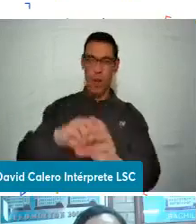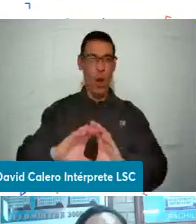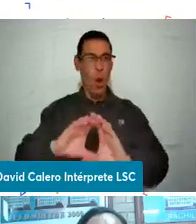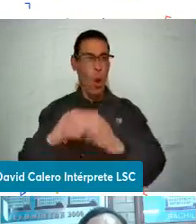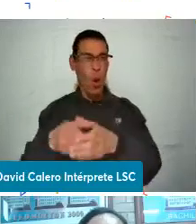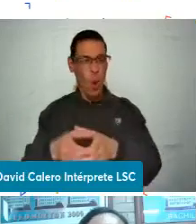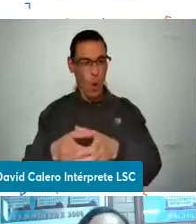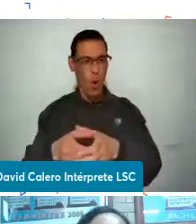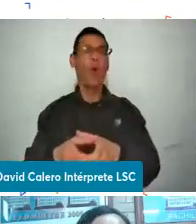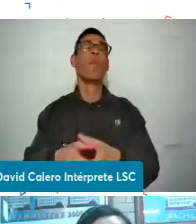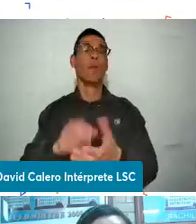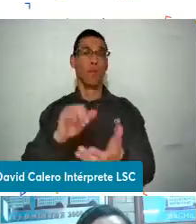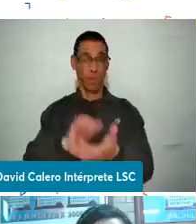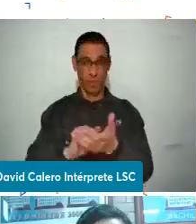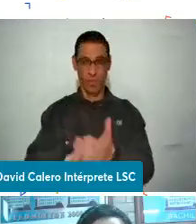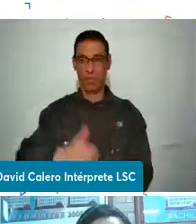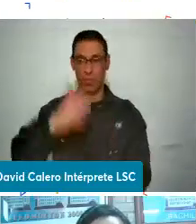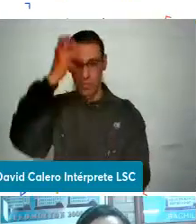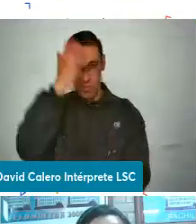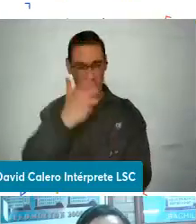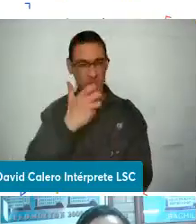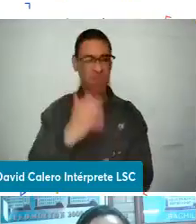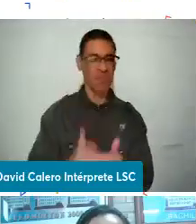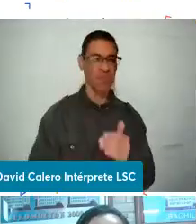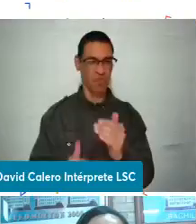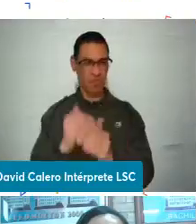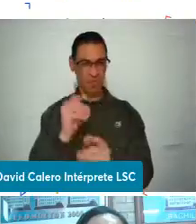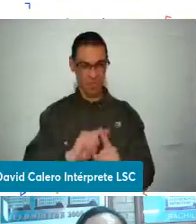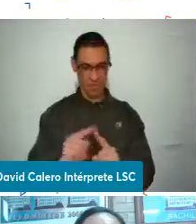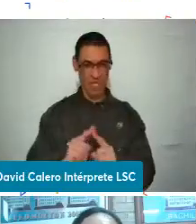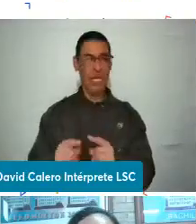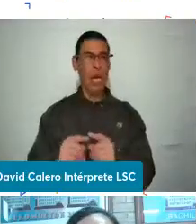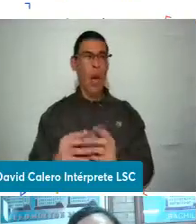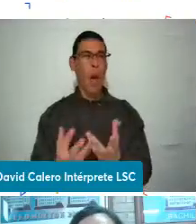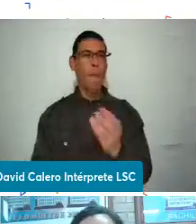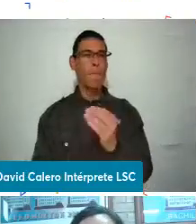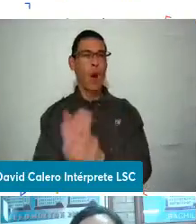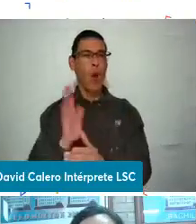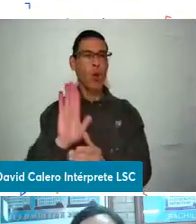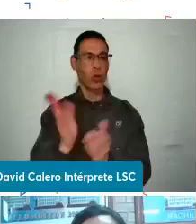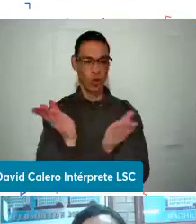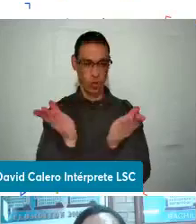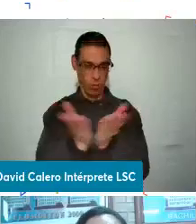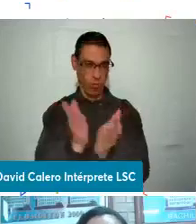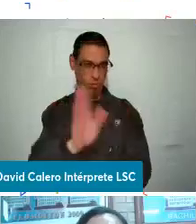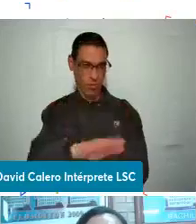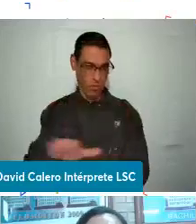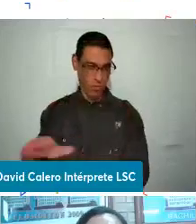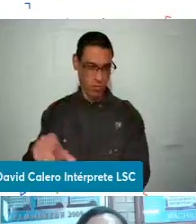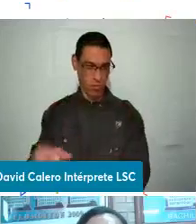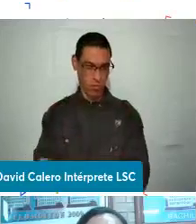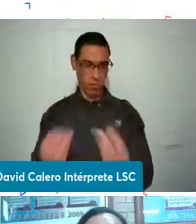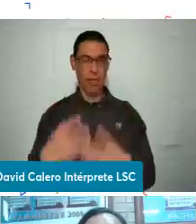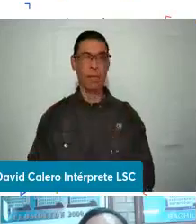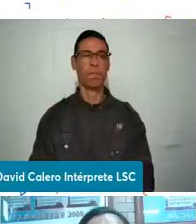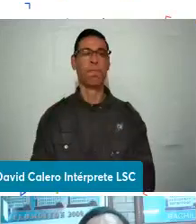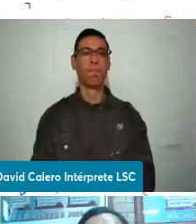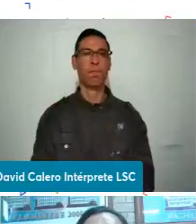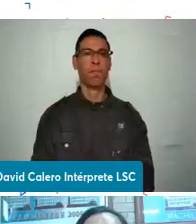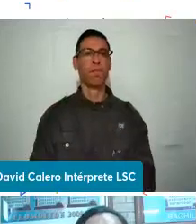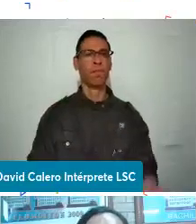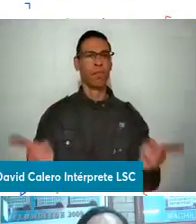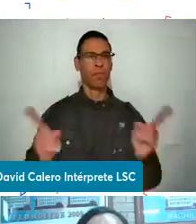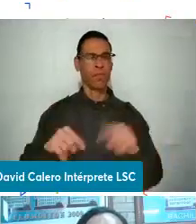partir de los productos que los estudiantes entregan. ¿Cómo se evalúa también? Pues la habilidad